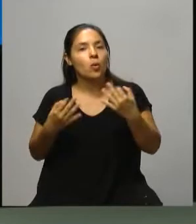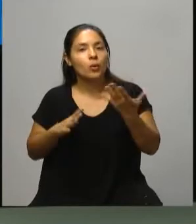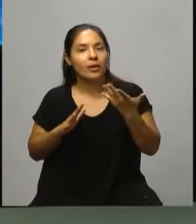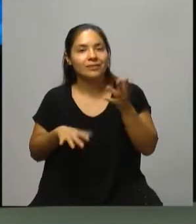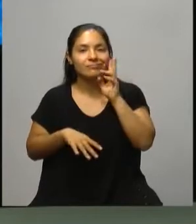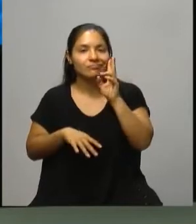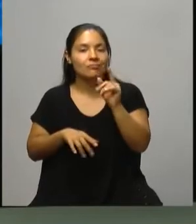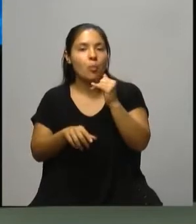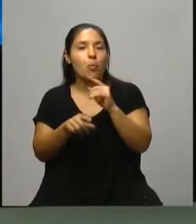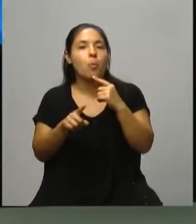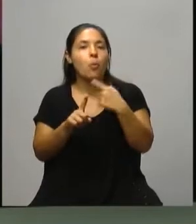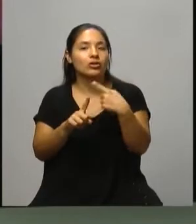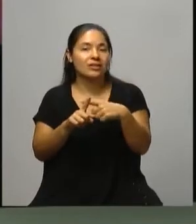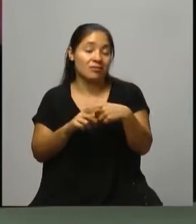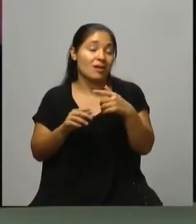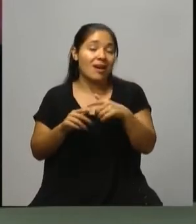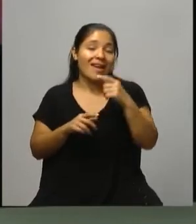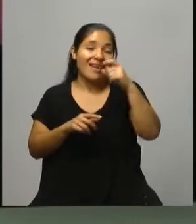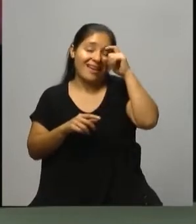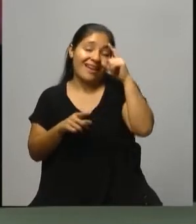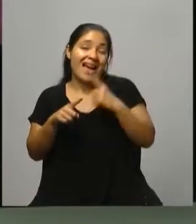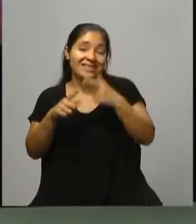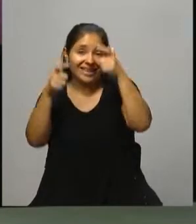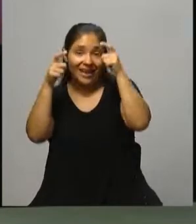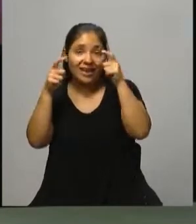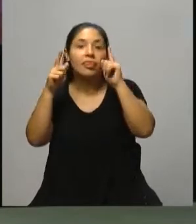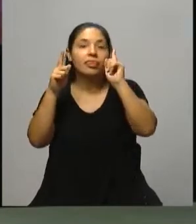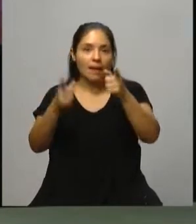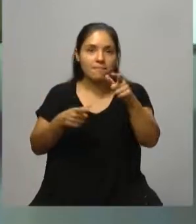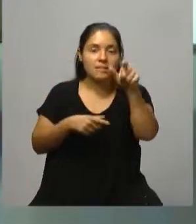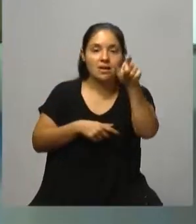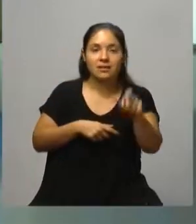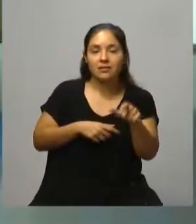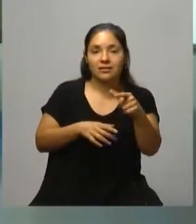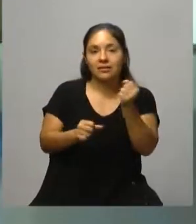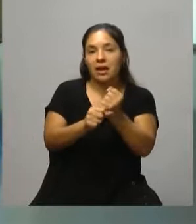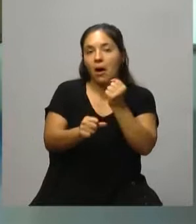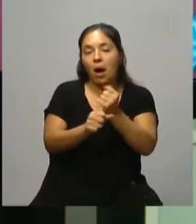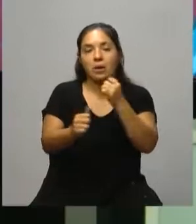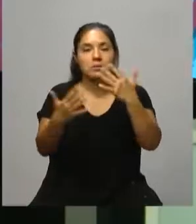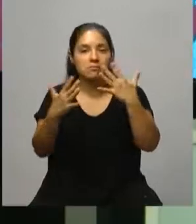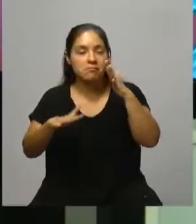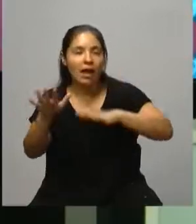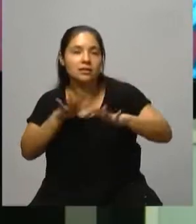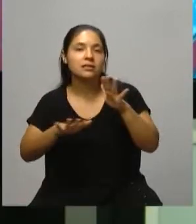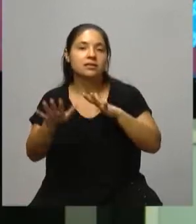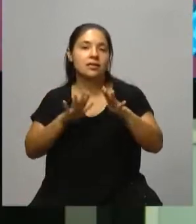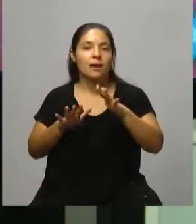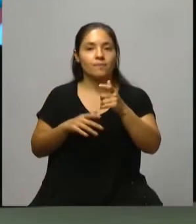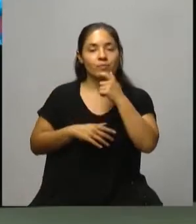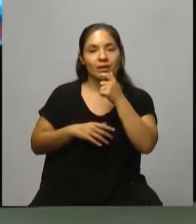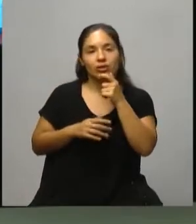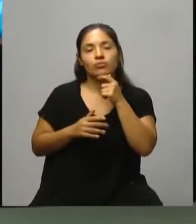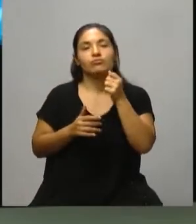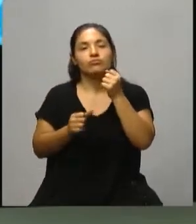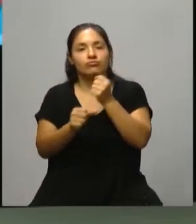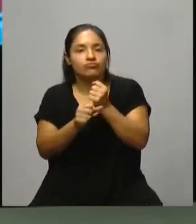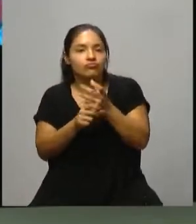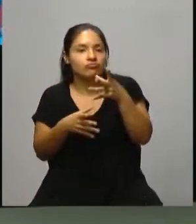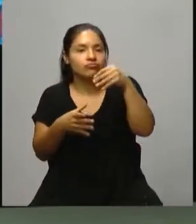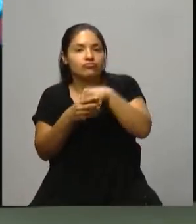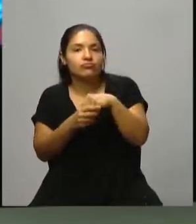muy influyente, pero muy influyente en la vida y en el desenvolvimiento de la Unión Cívica Radical. ¿Y Orozco y Marcelino